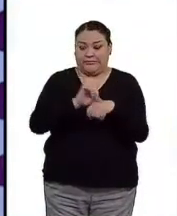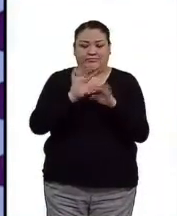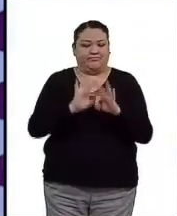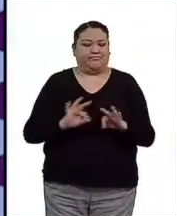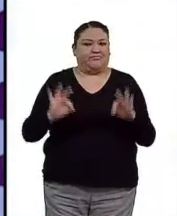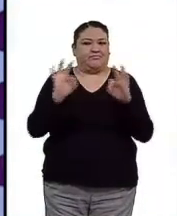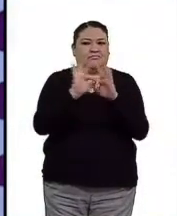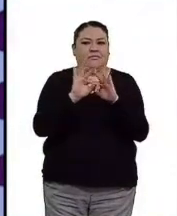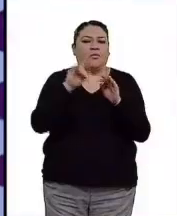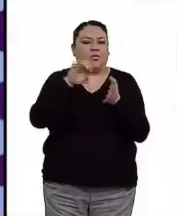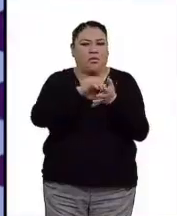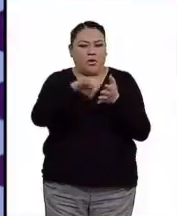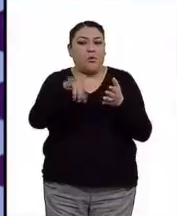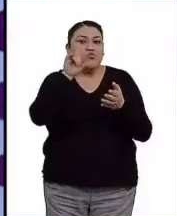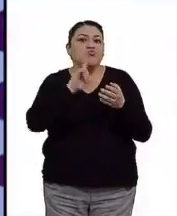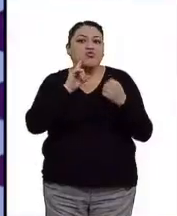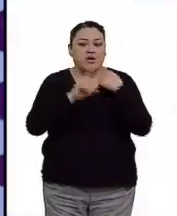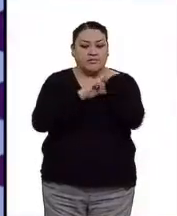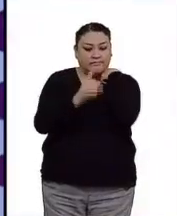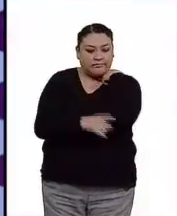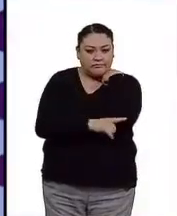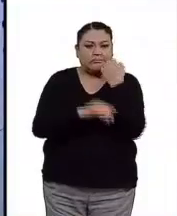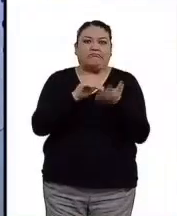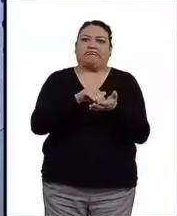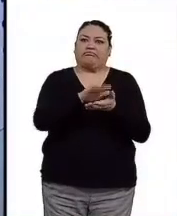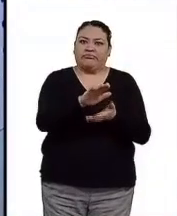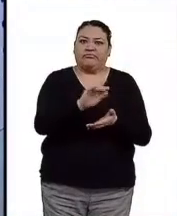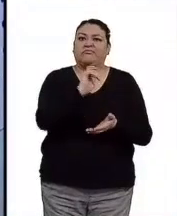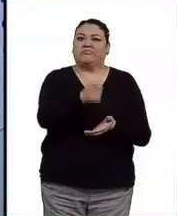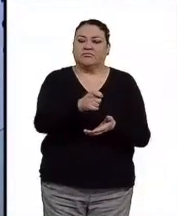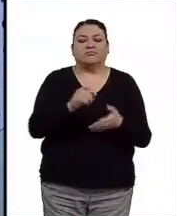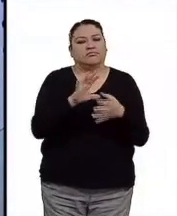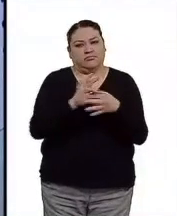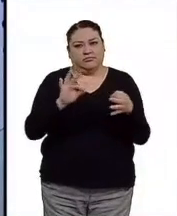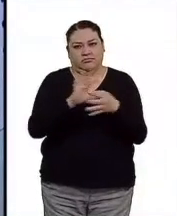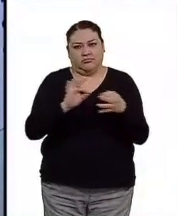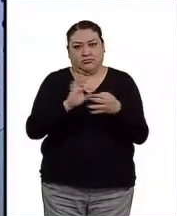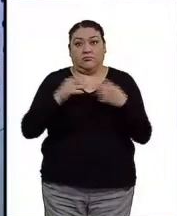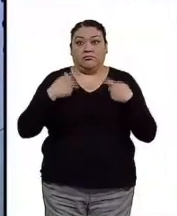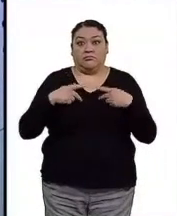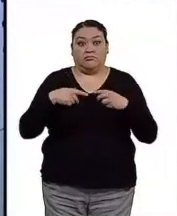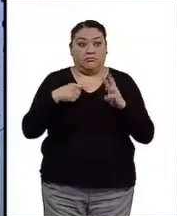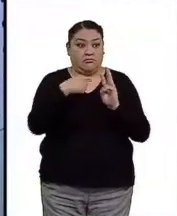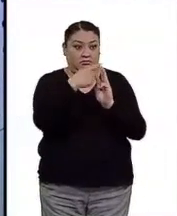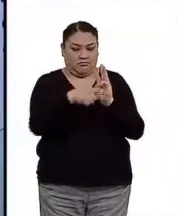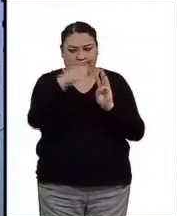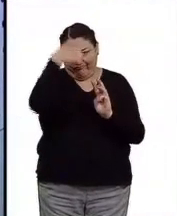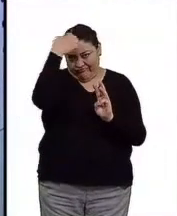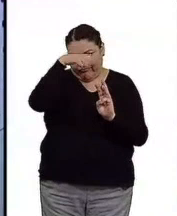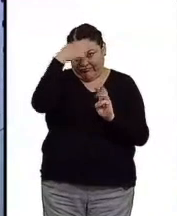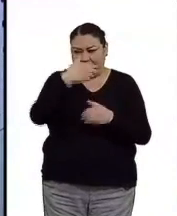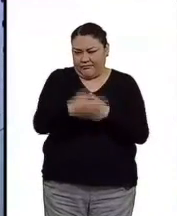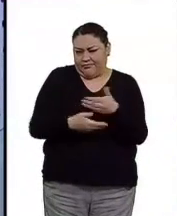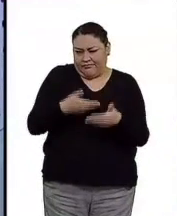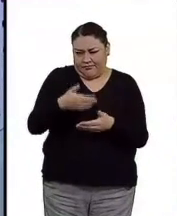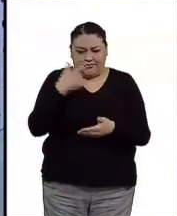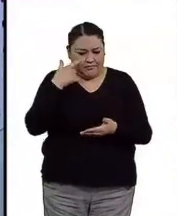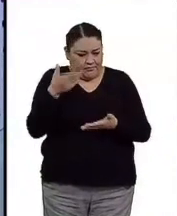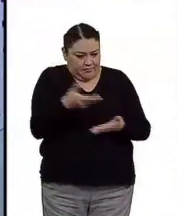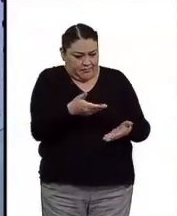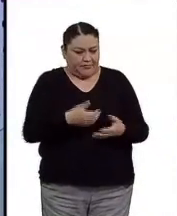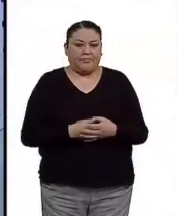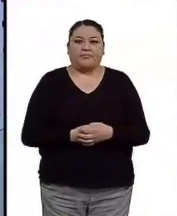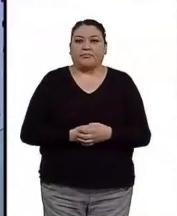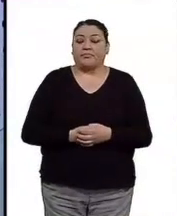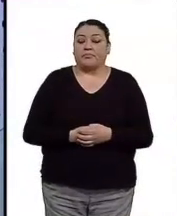es el despido de las mujeres por motivo de su embarazo. Para esta ocasión me acompañan 3 expertas en el tema, a las cuales presentaré a continuación. En primer